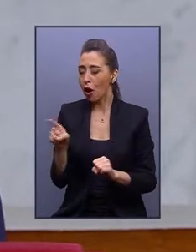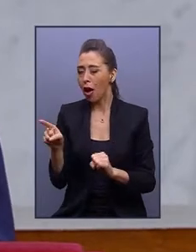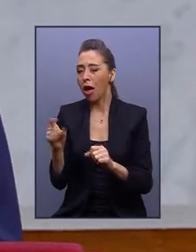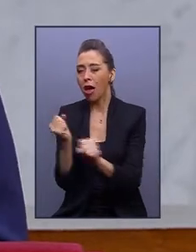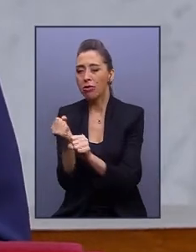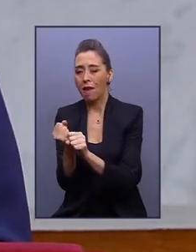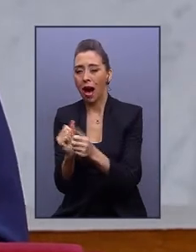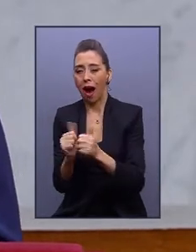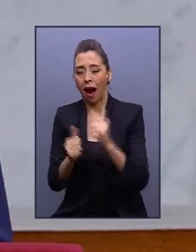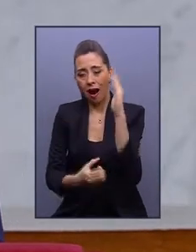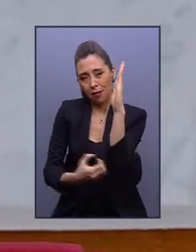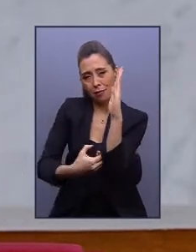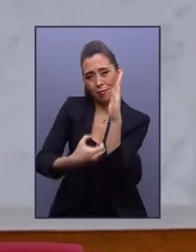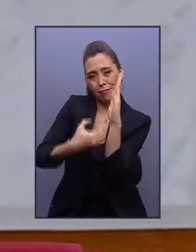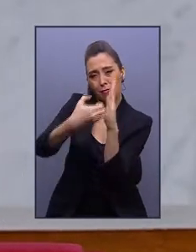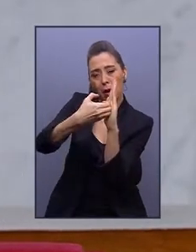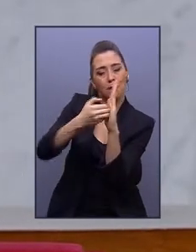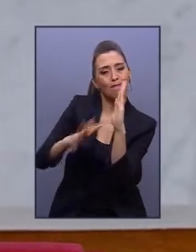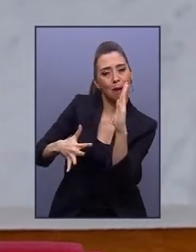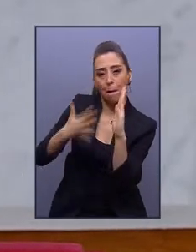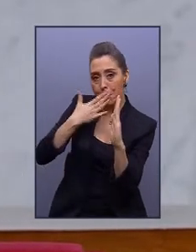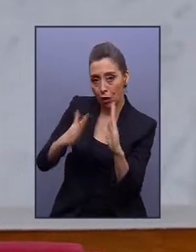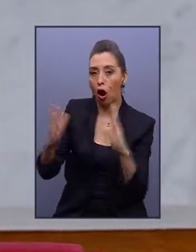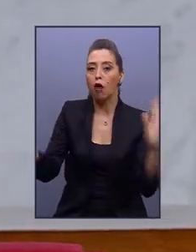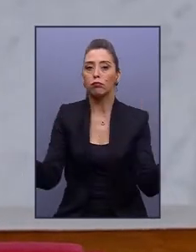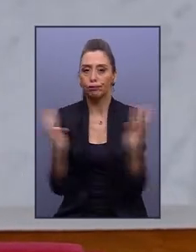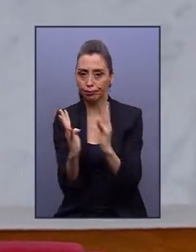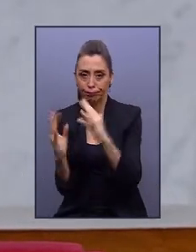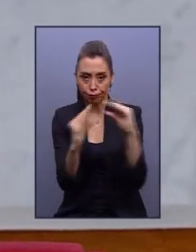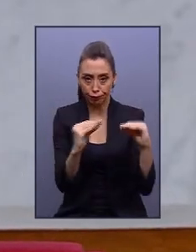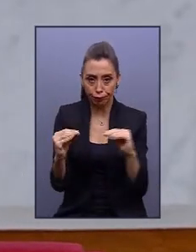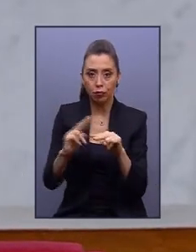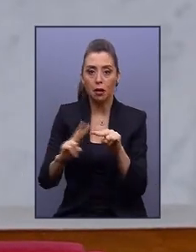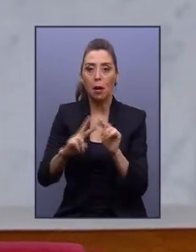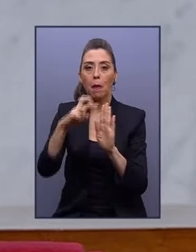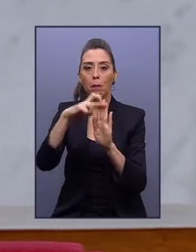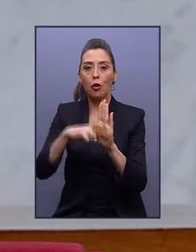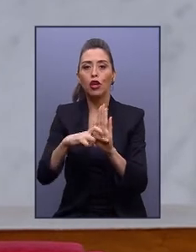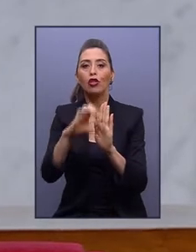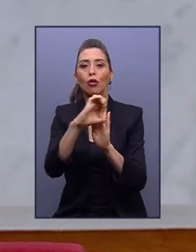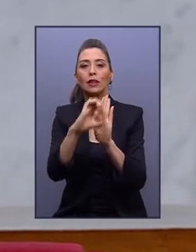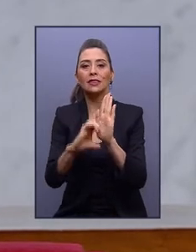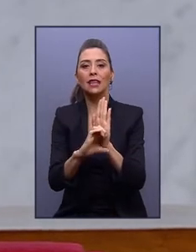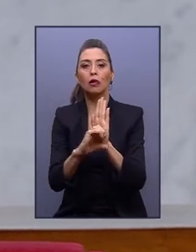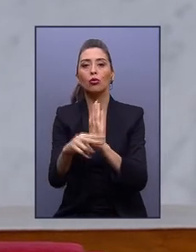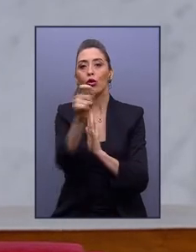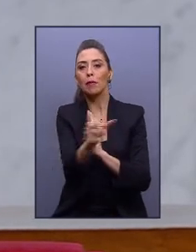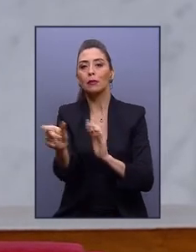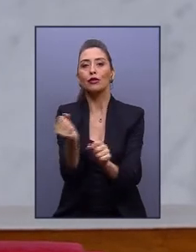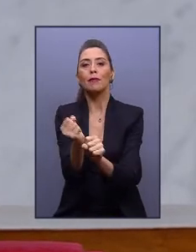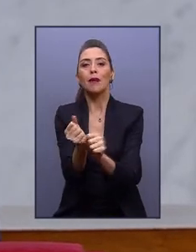carrera y estamos preparando, en diálogo con los involucrados, un proyecto de estatuto de los asistentes de la educación.